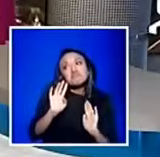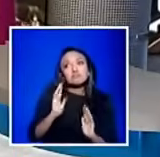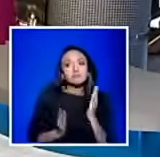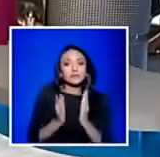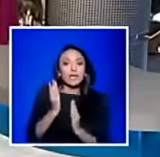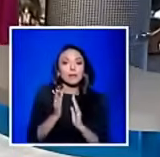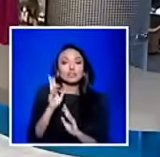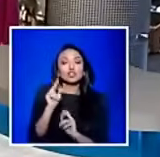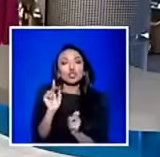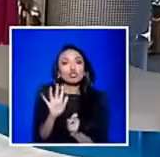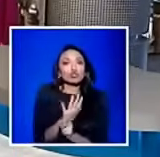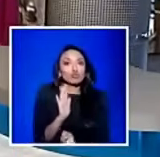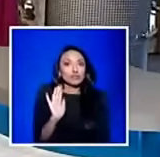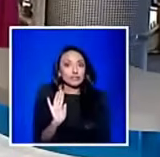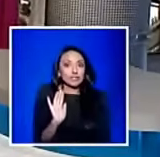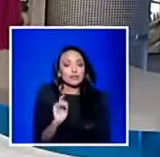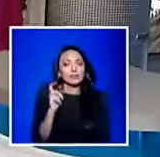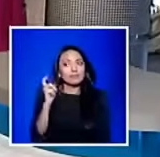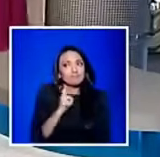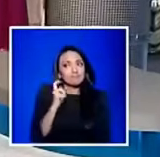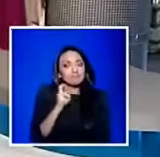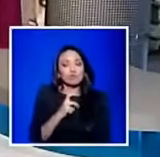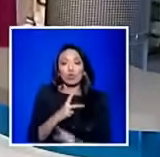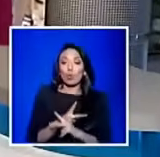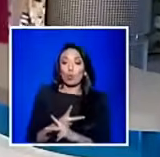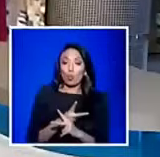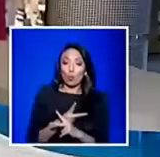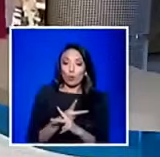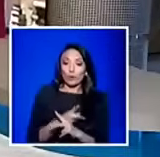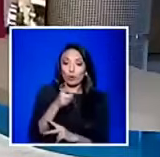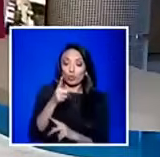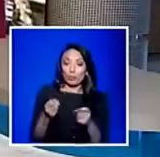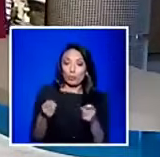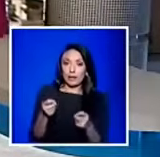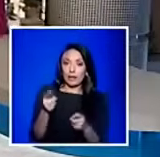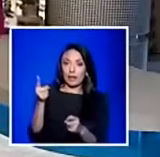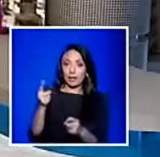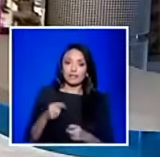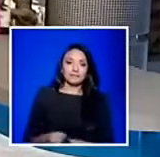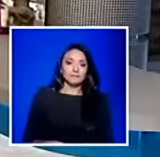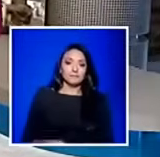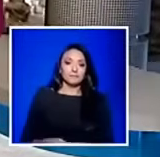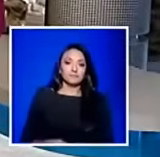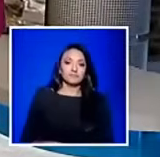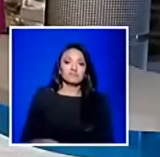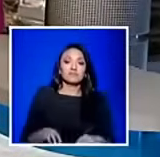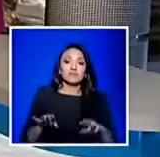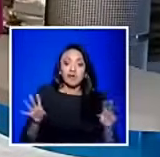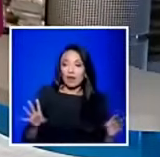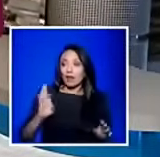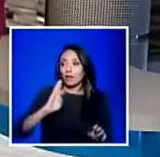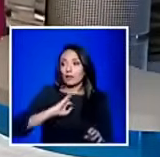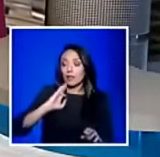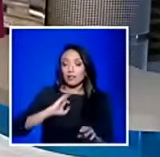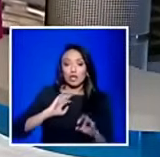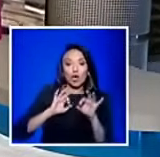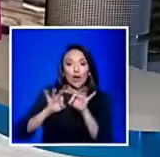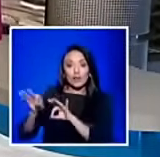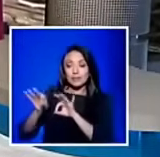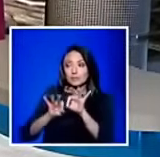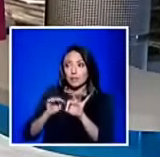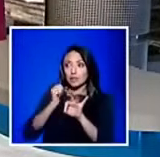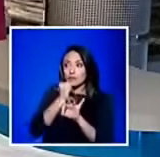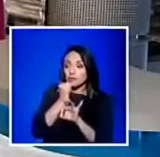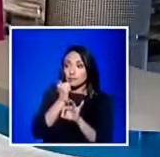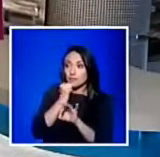van a hacer mayor trabajo, así que hay que tener mucho cuidado cuando se vaya a conducir por esa zona. Bueno, debe tener alguna explicación técnica para que la piedra continúe ahí,